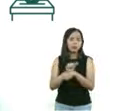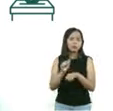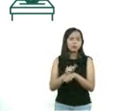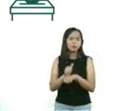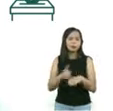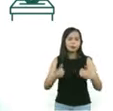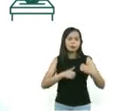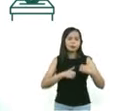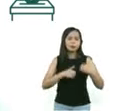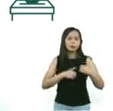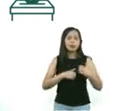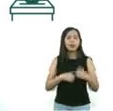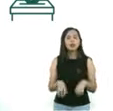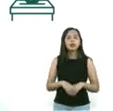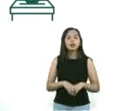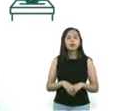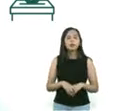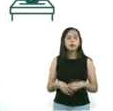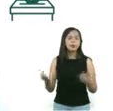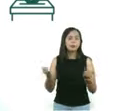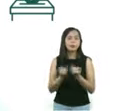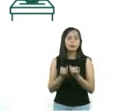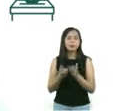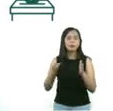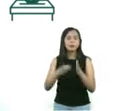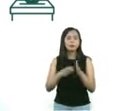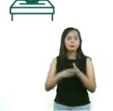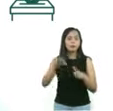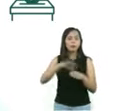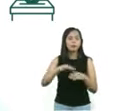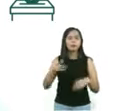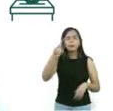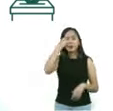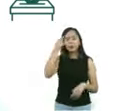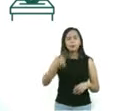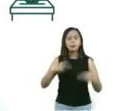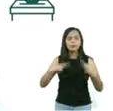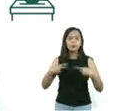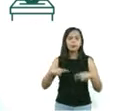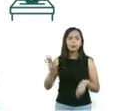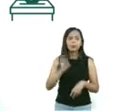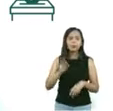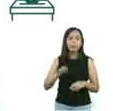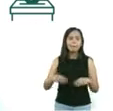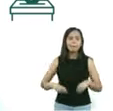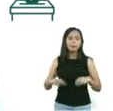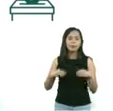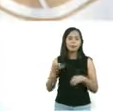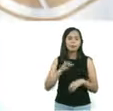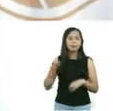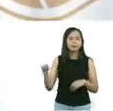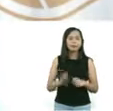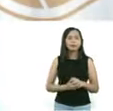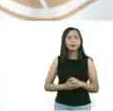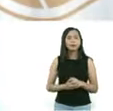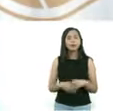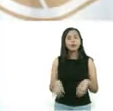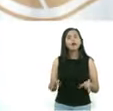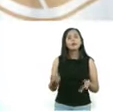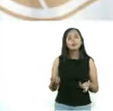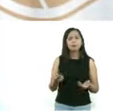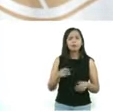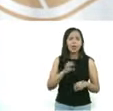24 casillas especiales para votantes foráneos. Entonces, este es el despliegue. Va a haber un equipo del